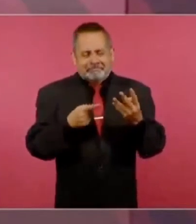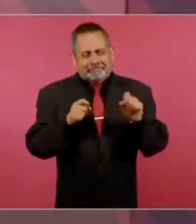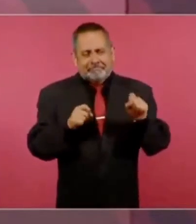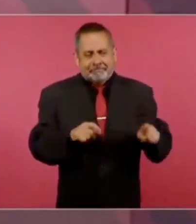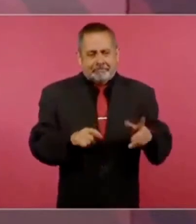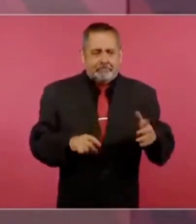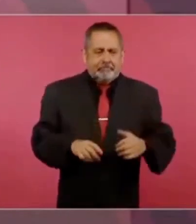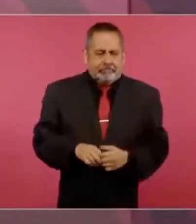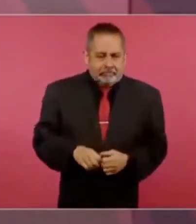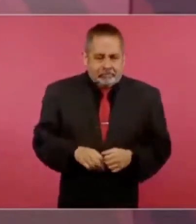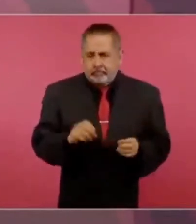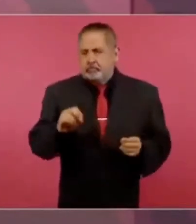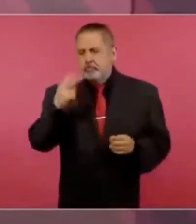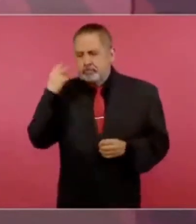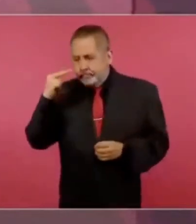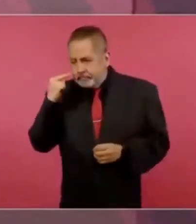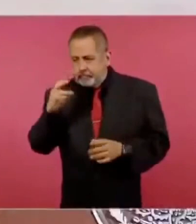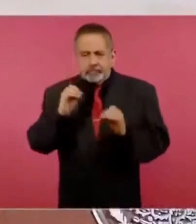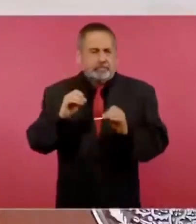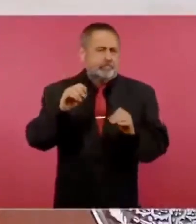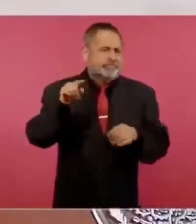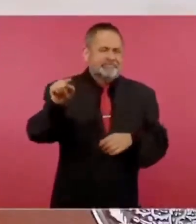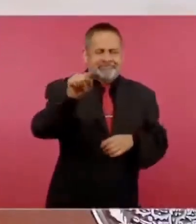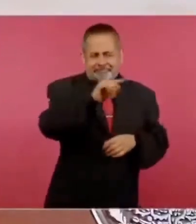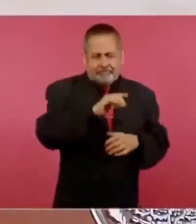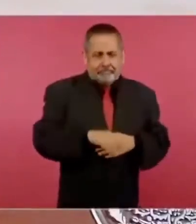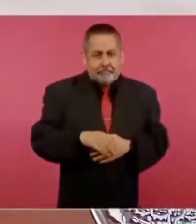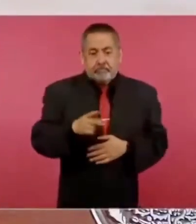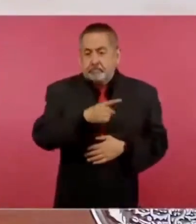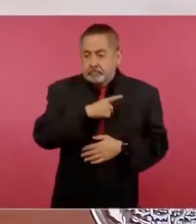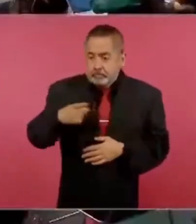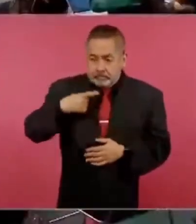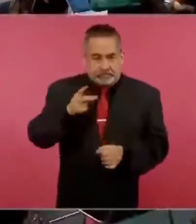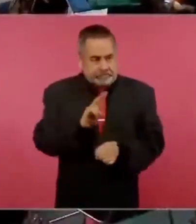o en Veracruz o en cualquier parte. Pero hay que estar